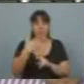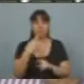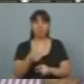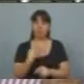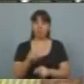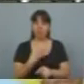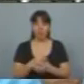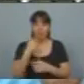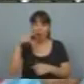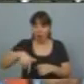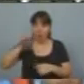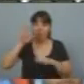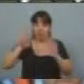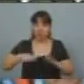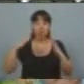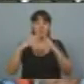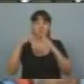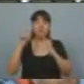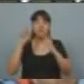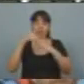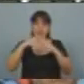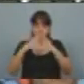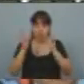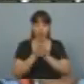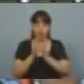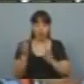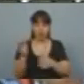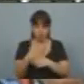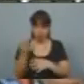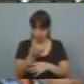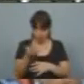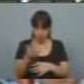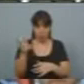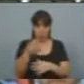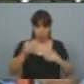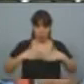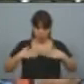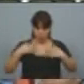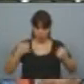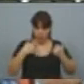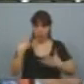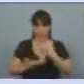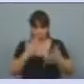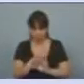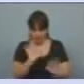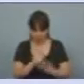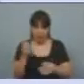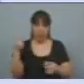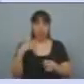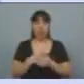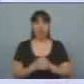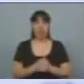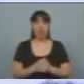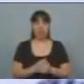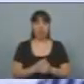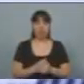¿Estás con tu novia en tu casa? ¿Vos estás bien? ¿Ella está bien? ¿Nadie fue golpeado? ¿Nadie fue quemado? Nada. Esto va en sintonía